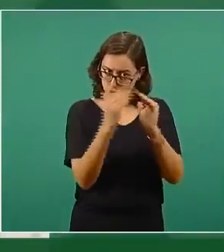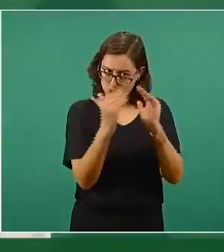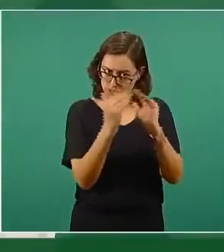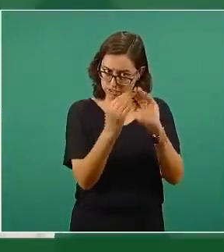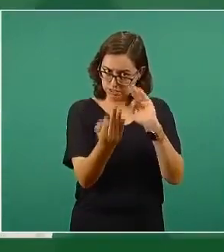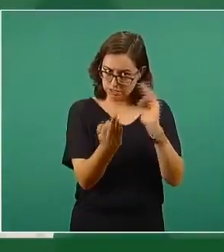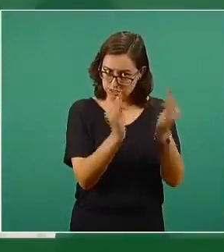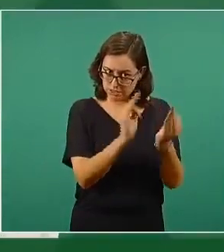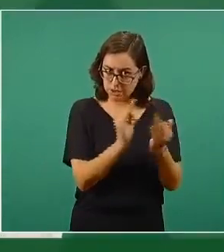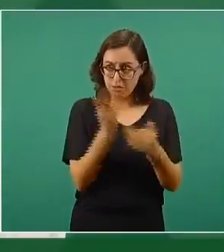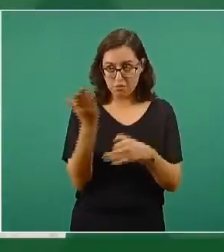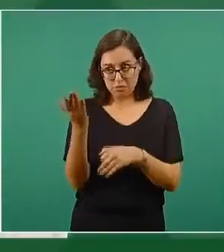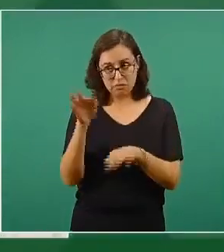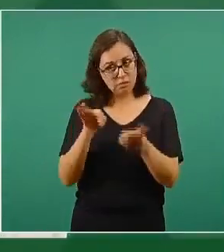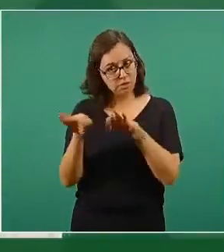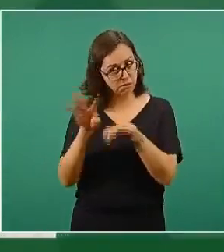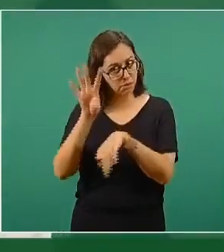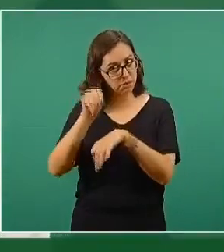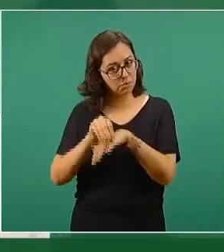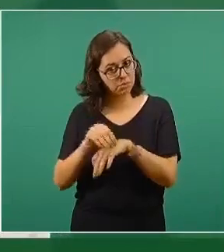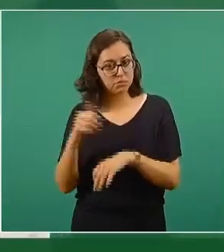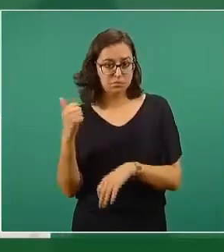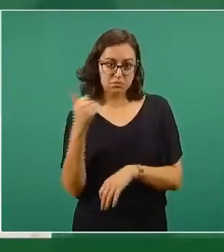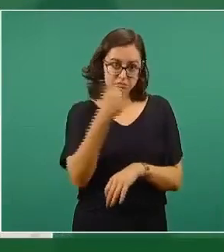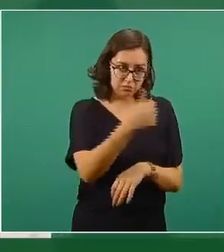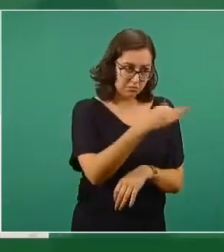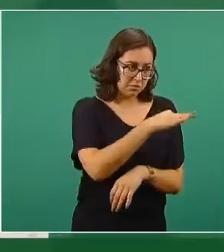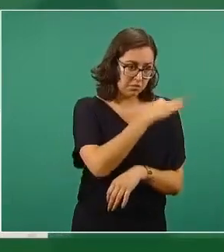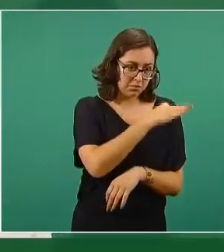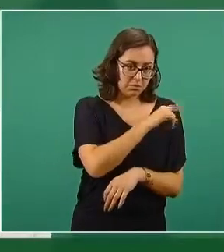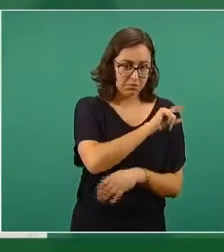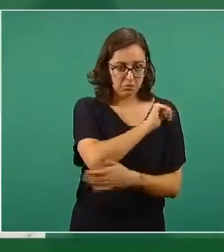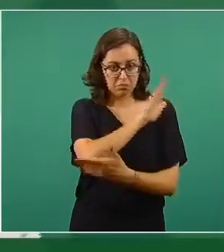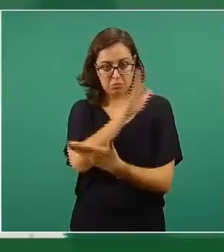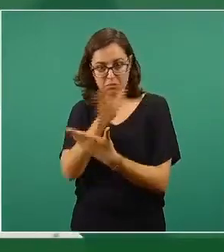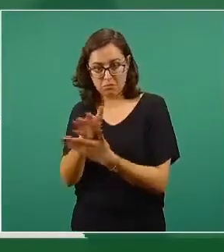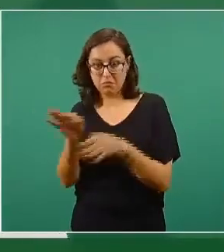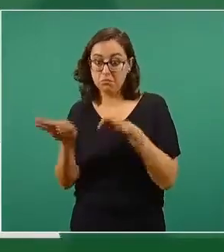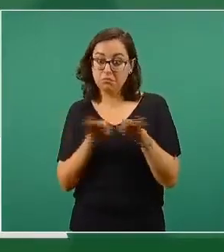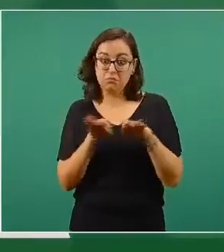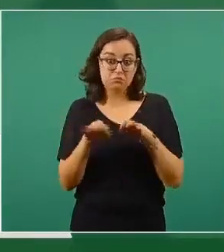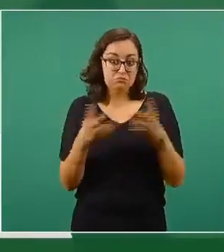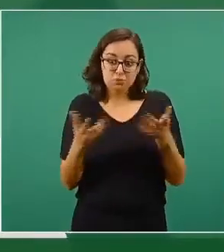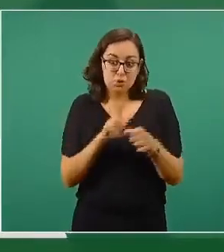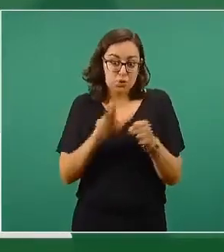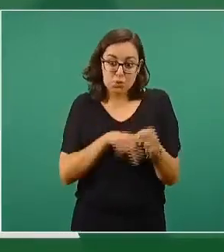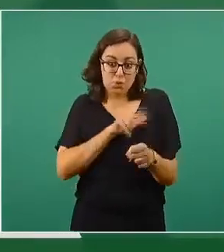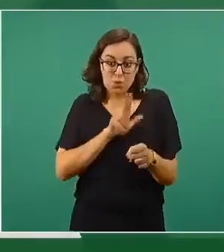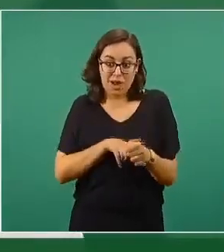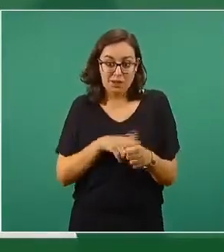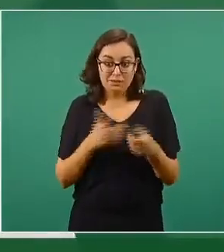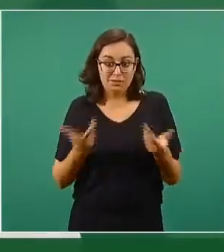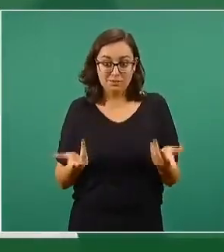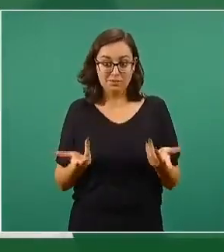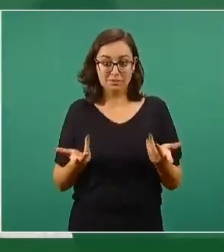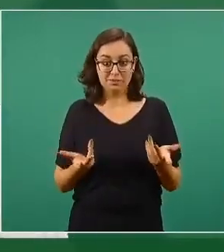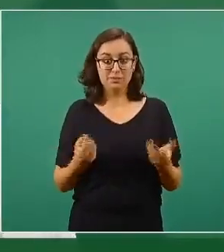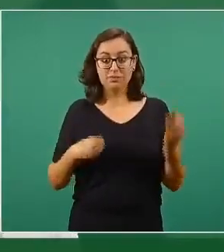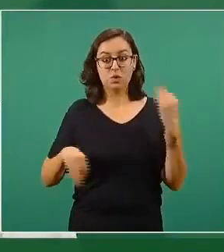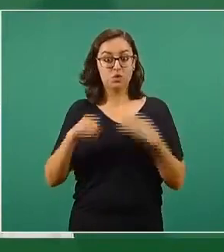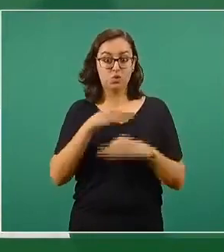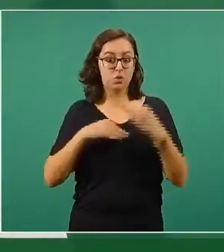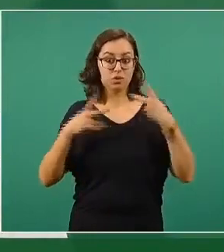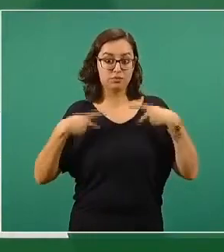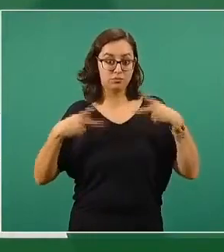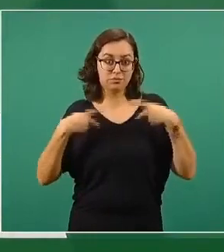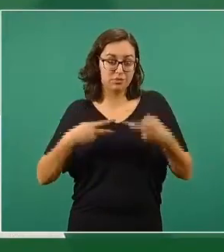domicilio, pida permiso en su trabajo y después se vaya a su trabajo. Esto, lo correspondiente como una idea general, aplica para